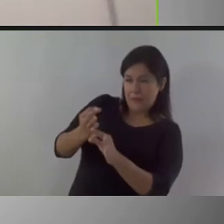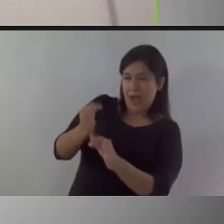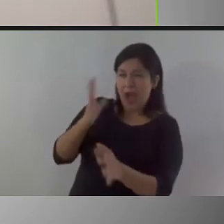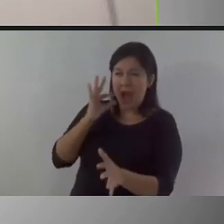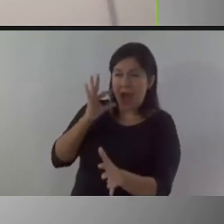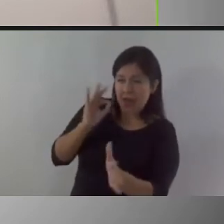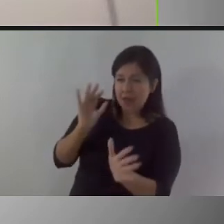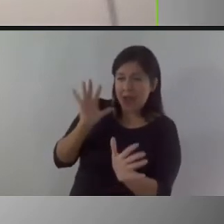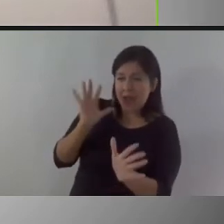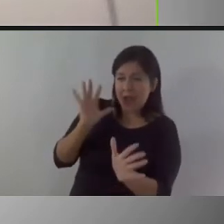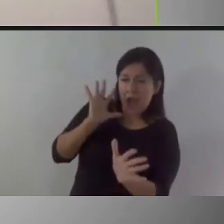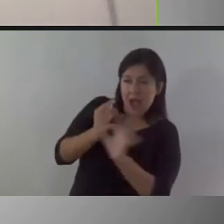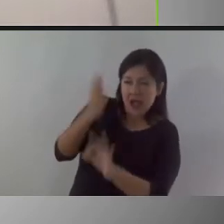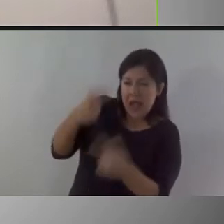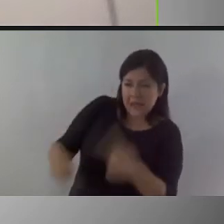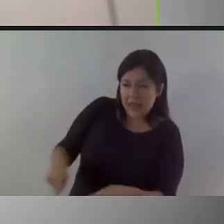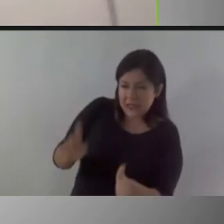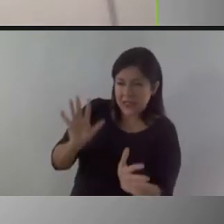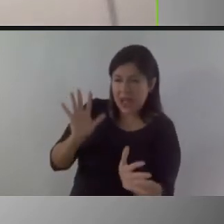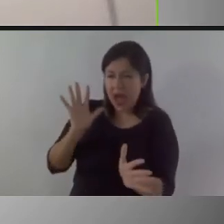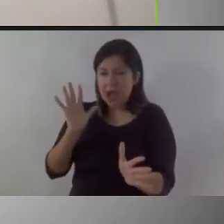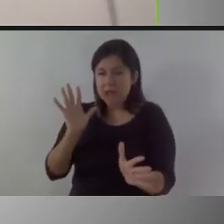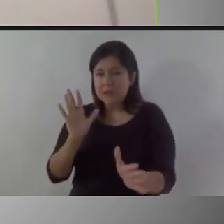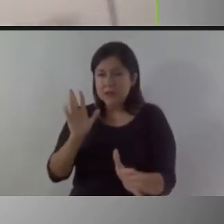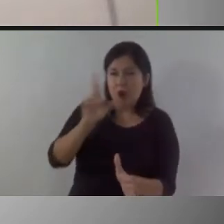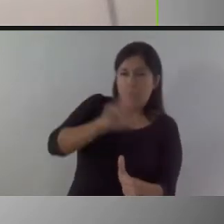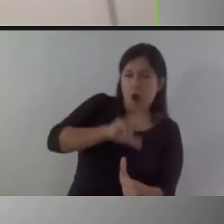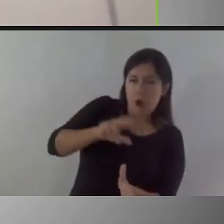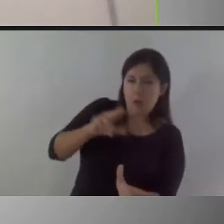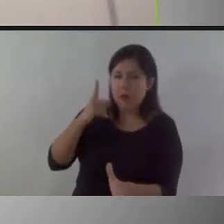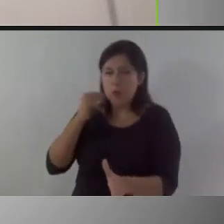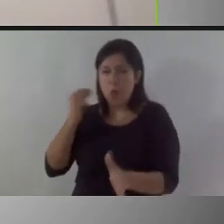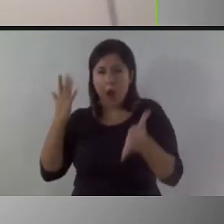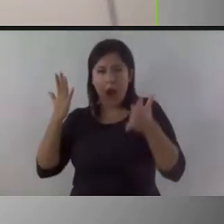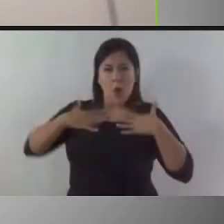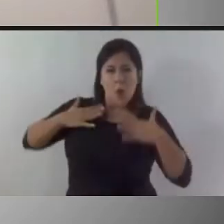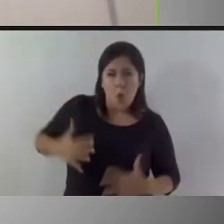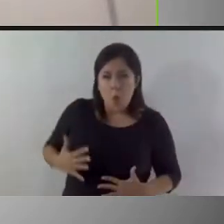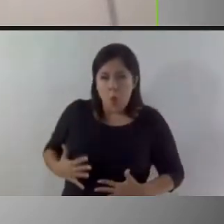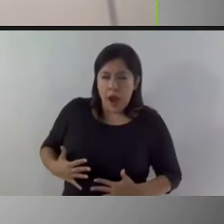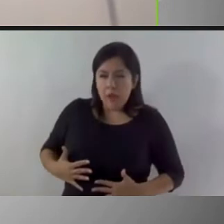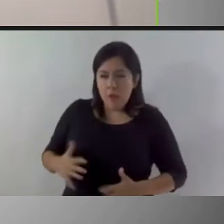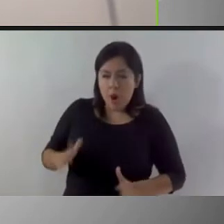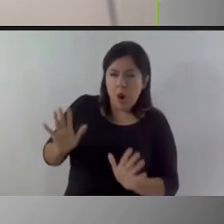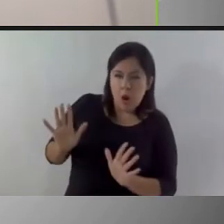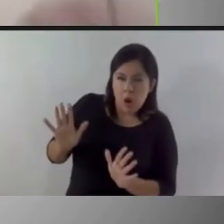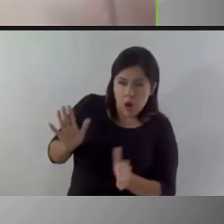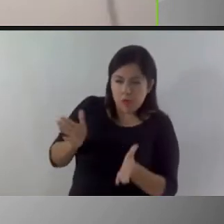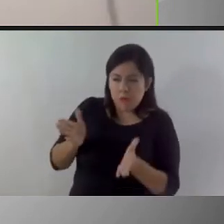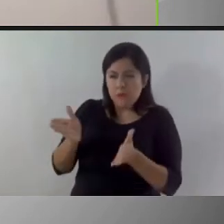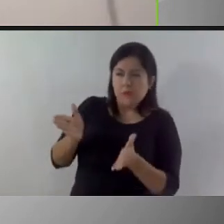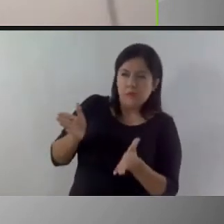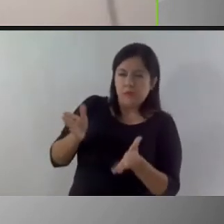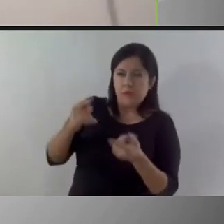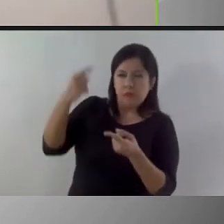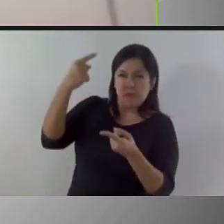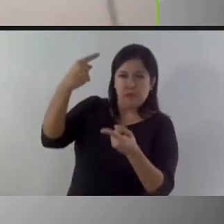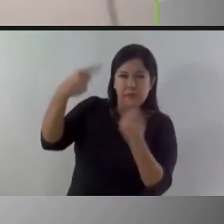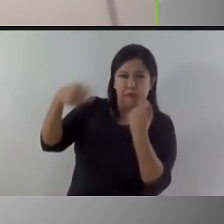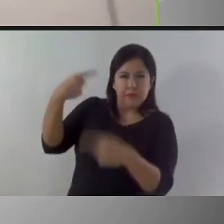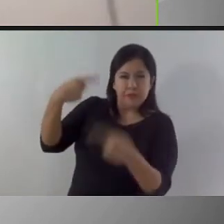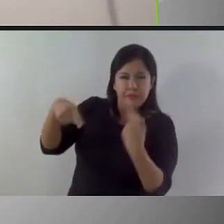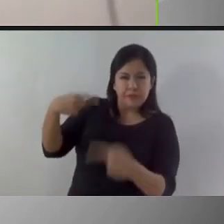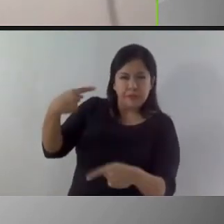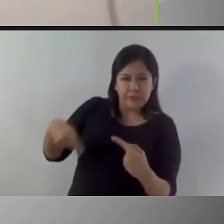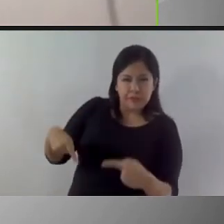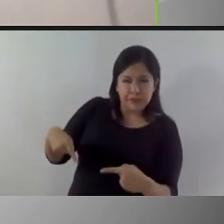características sexuales, es decir, los rasgos corporales del sexo que varían